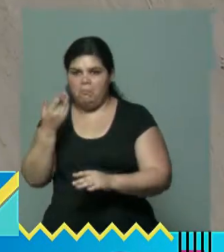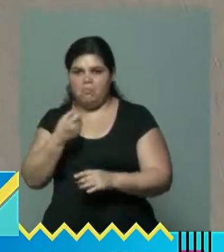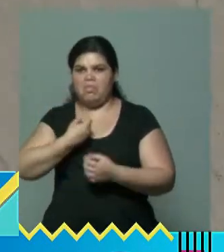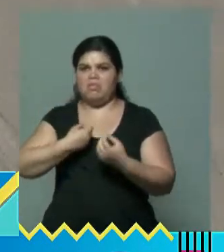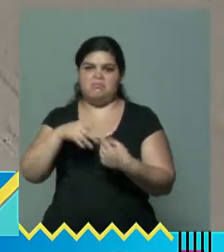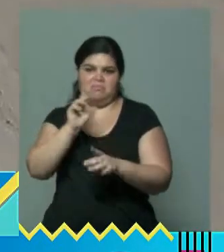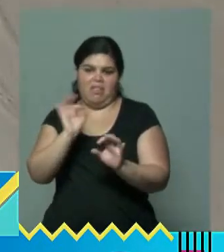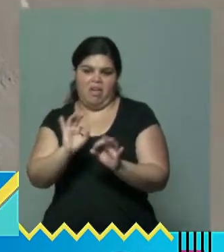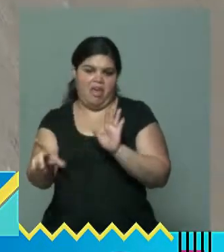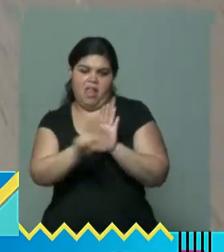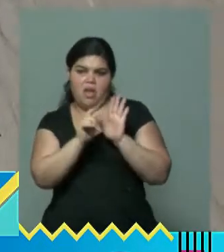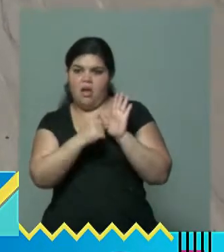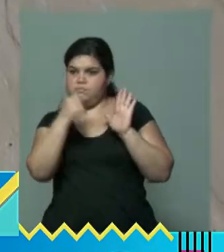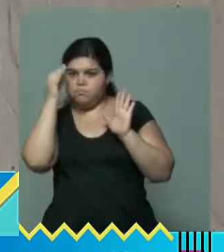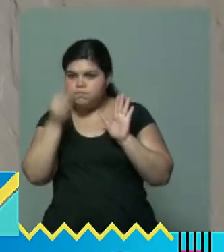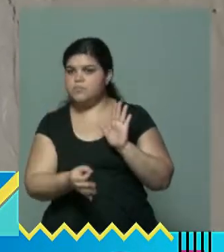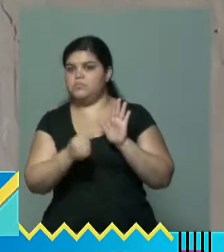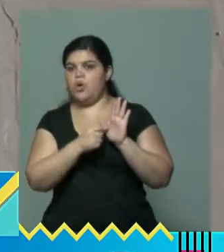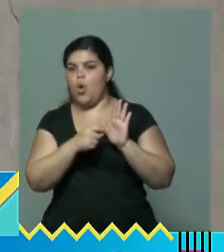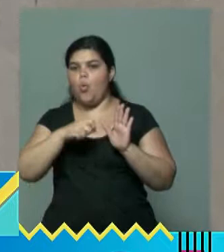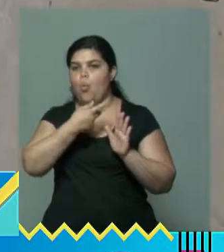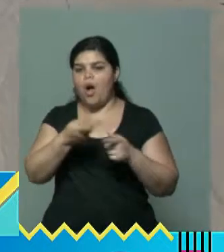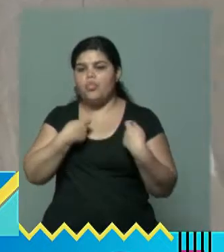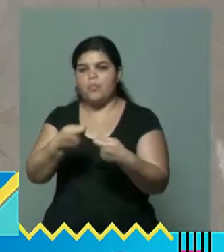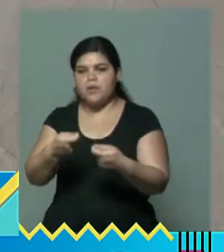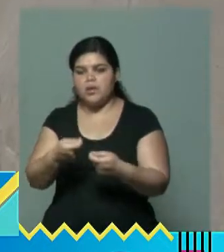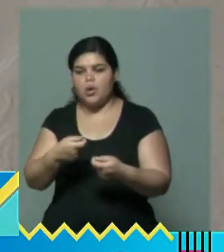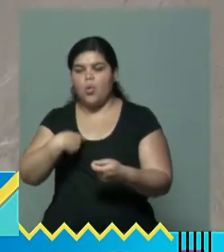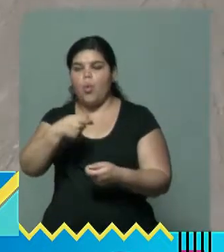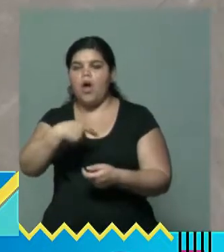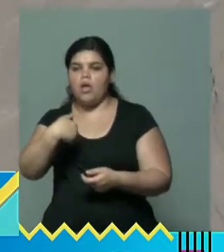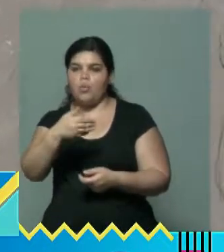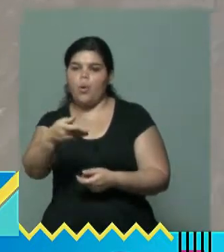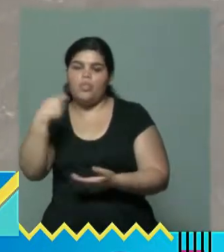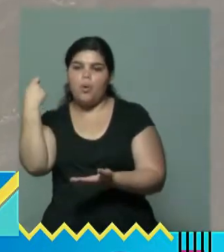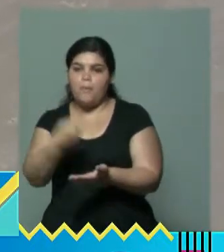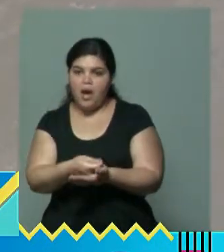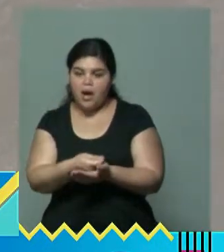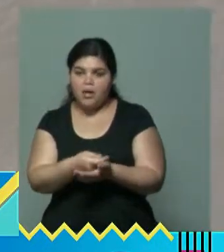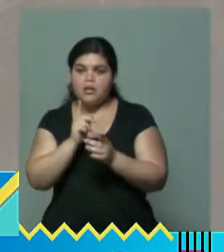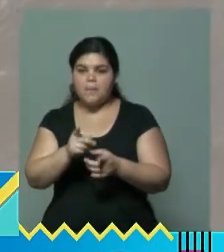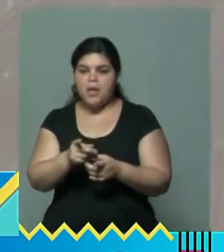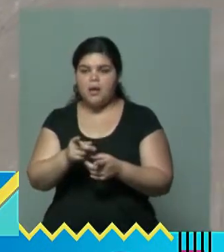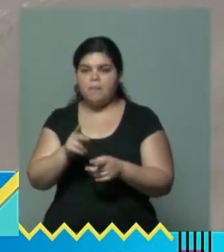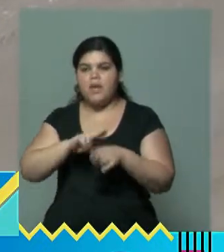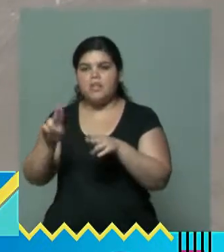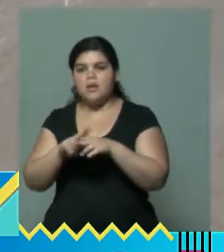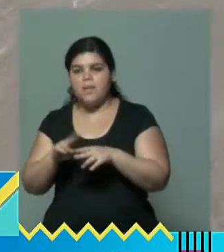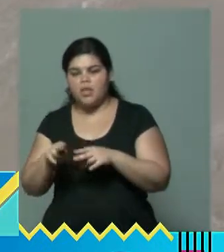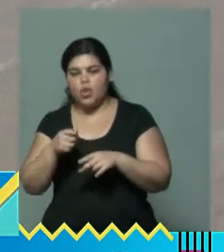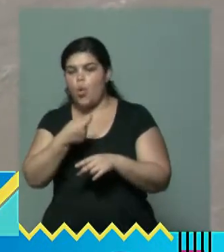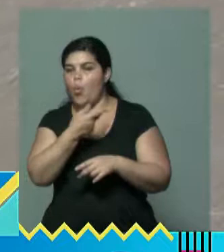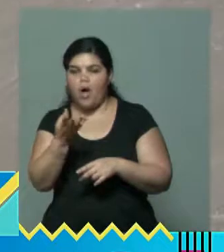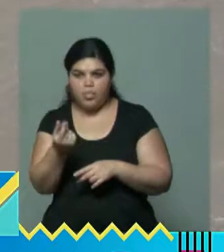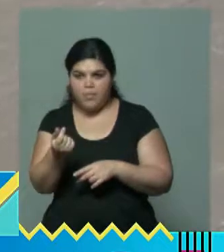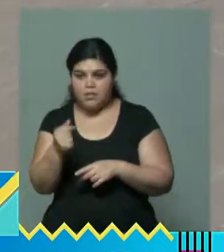ley. O sea, es un cálculo de definir cuánto hay que invertir, cómo se repaga y cuánto es el margen por operación de mantenimiento. Son las famosas audiencias públicas en las cuales se pone este